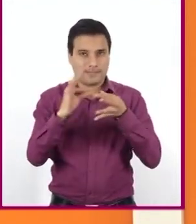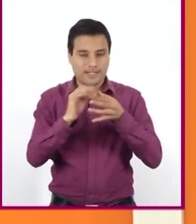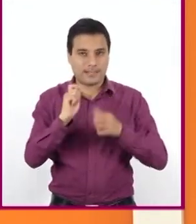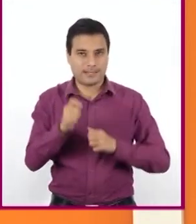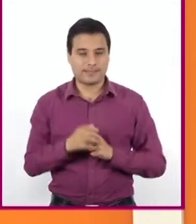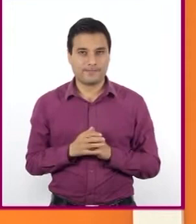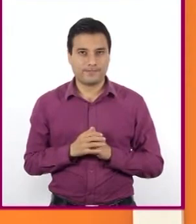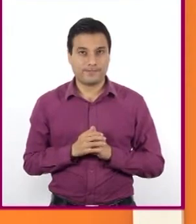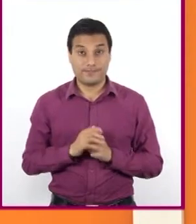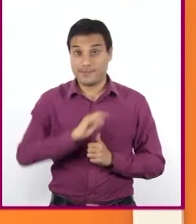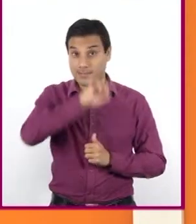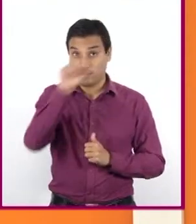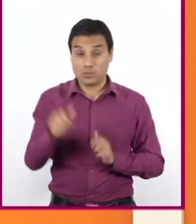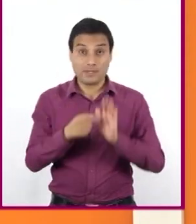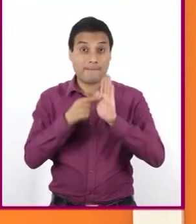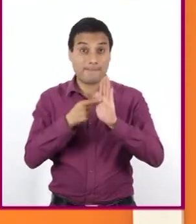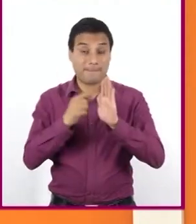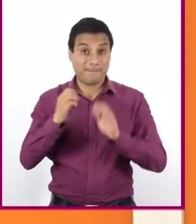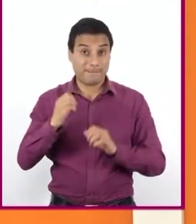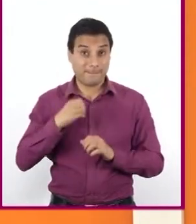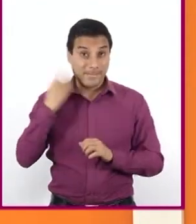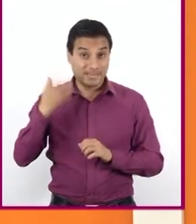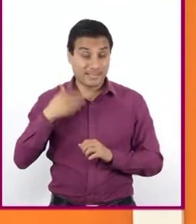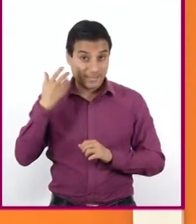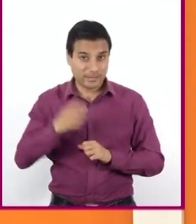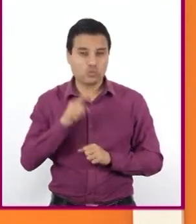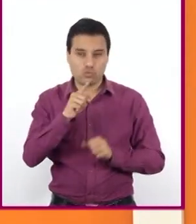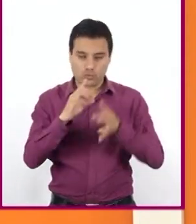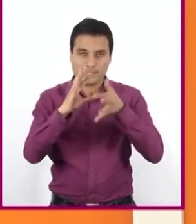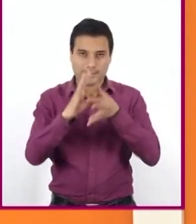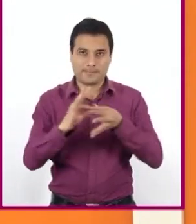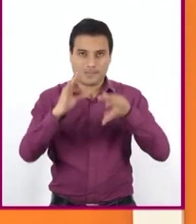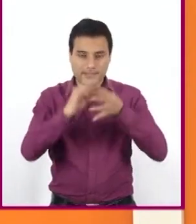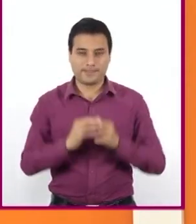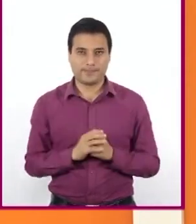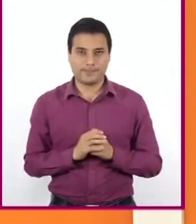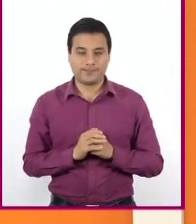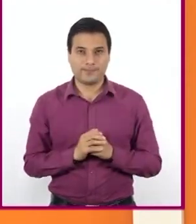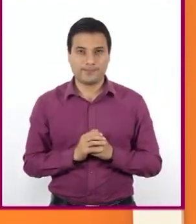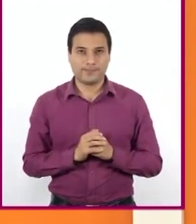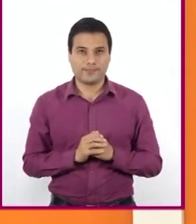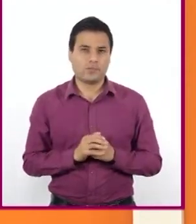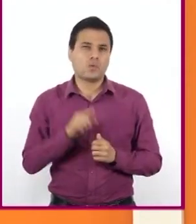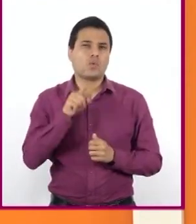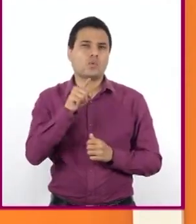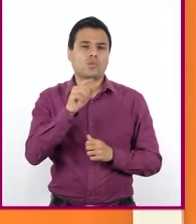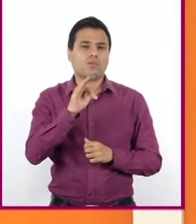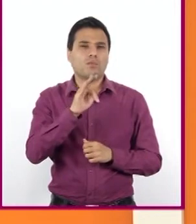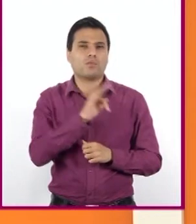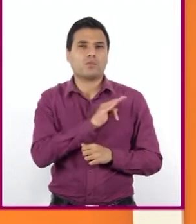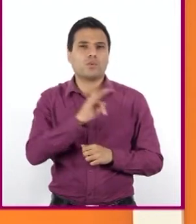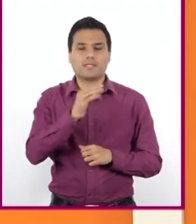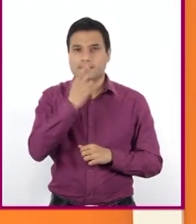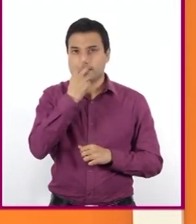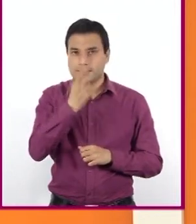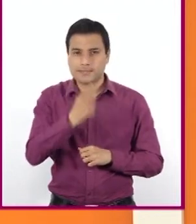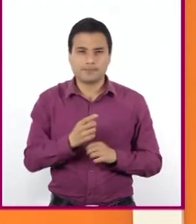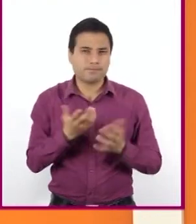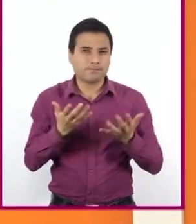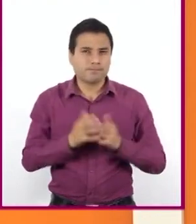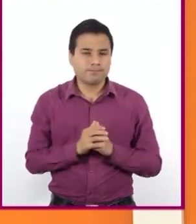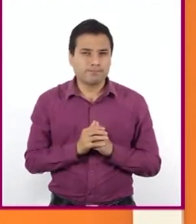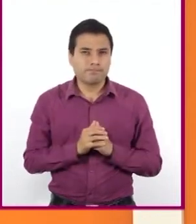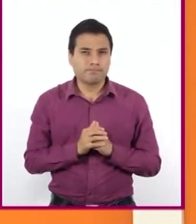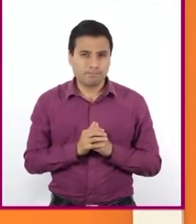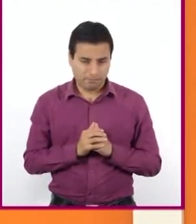los resultados de su trabajo. En ese momento bastaría con que tomen en cuenta cada una de las